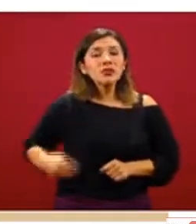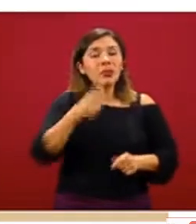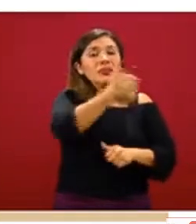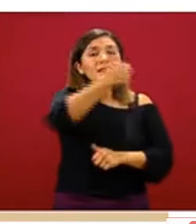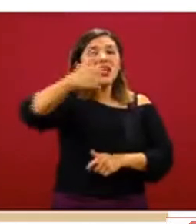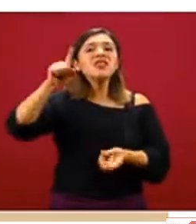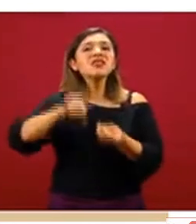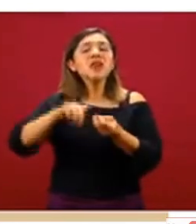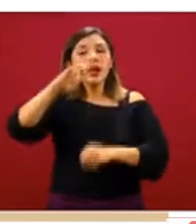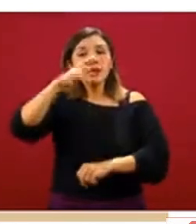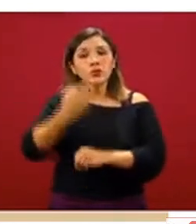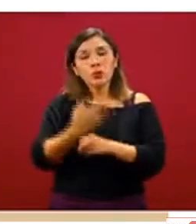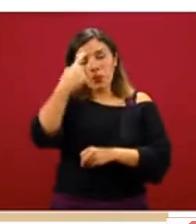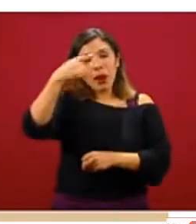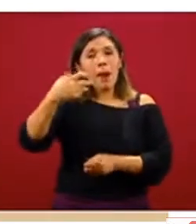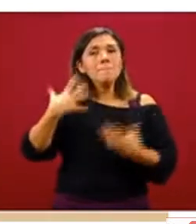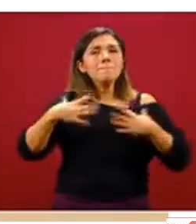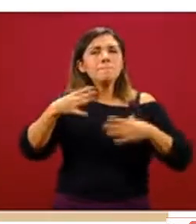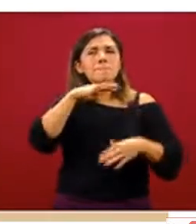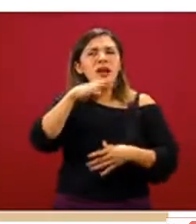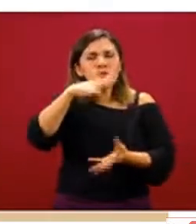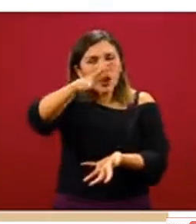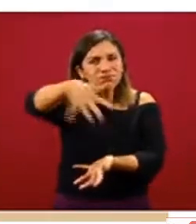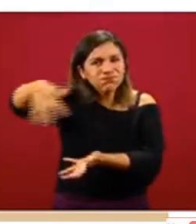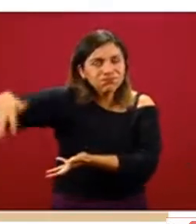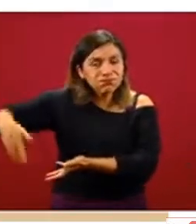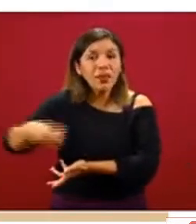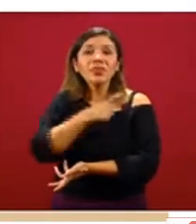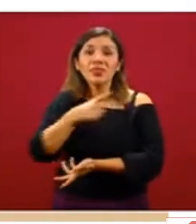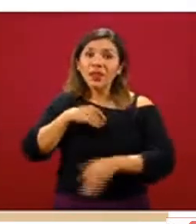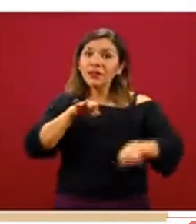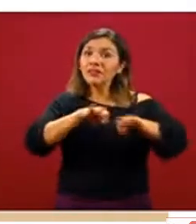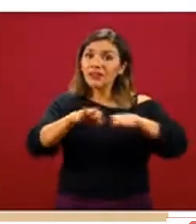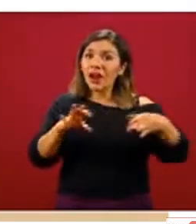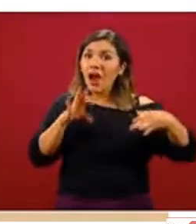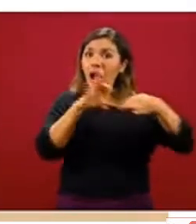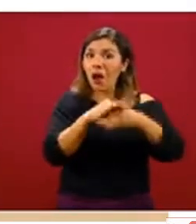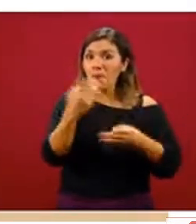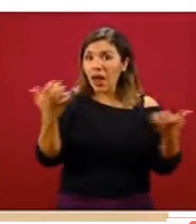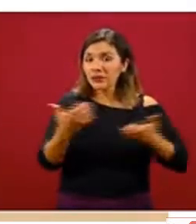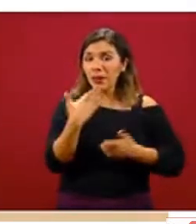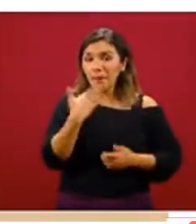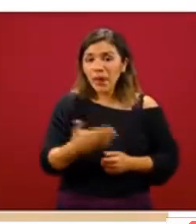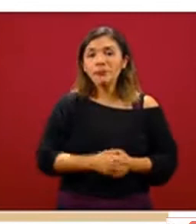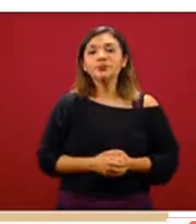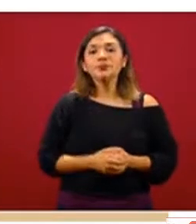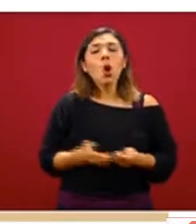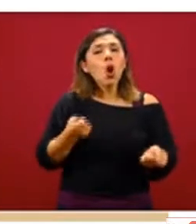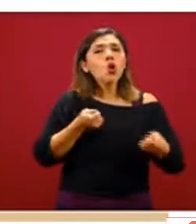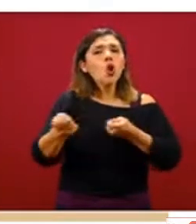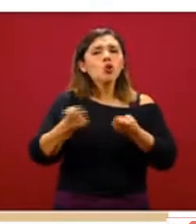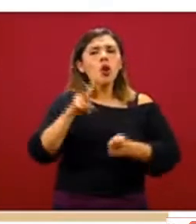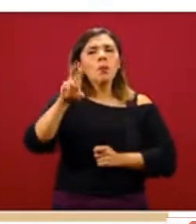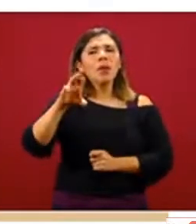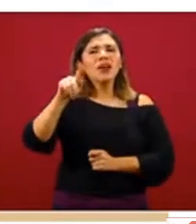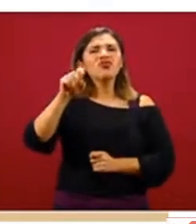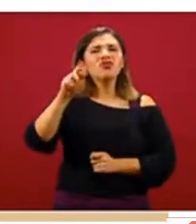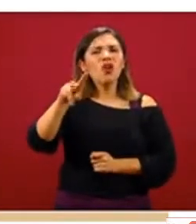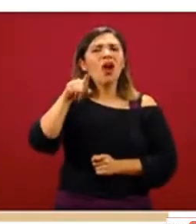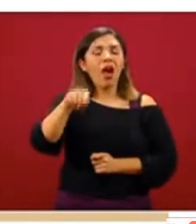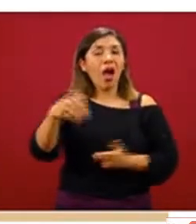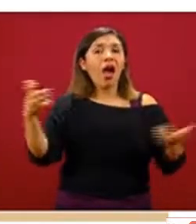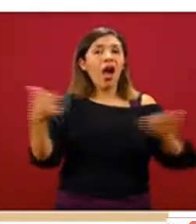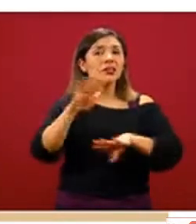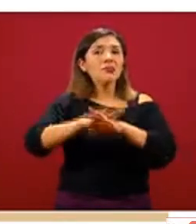de la recolección de basura, porque se tiene que trabajar con ellos para lograrlo. El control vectorial, que es mucho de las acciones que hace el